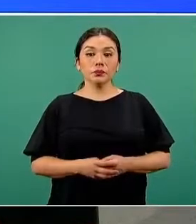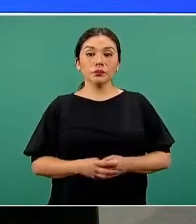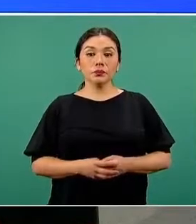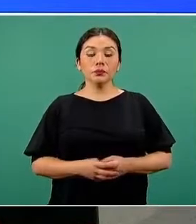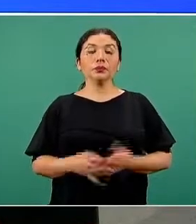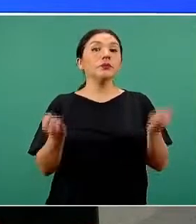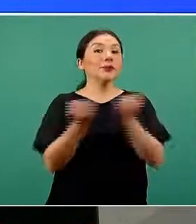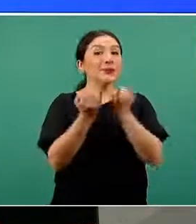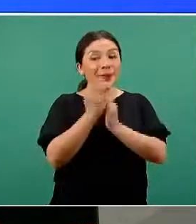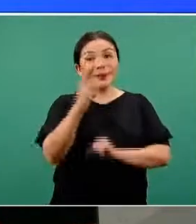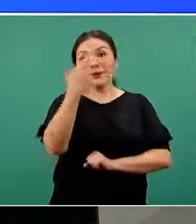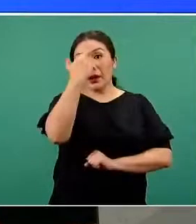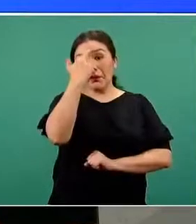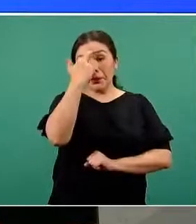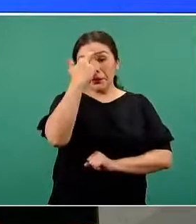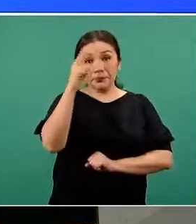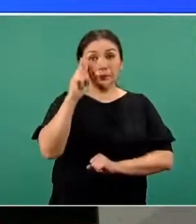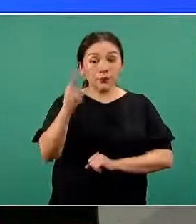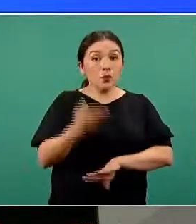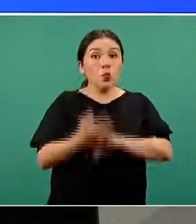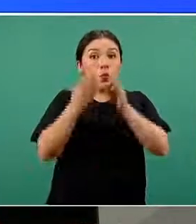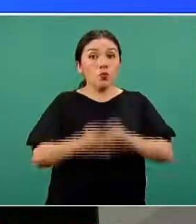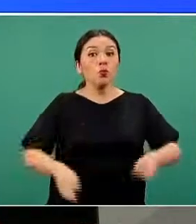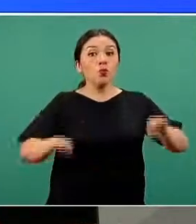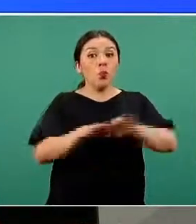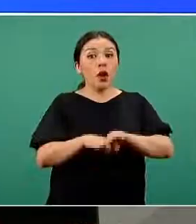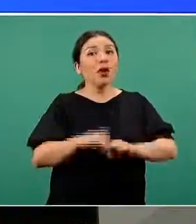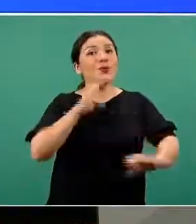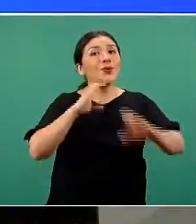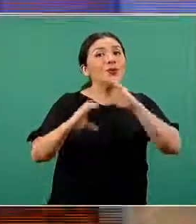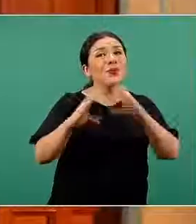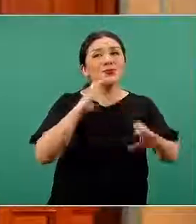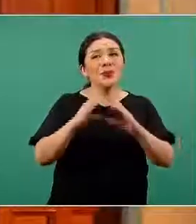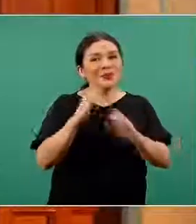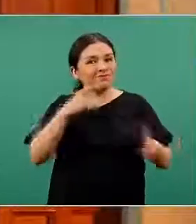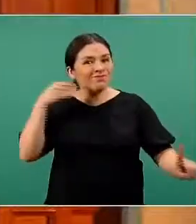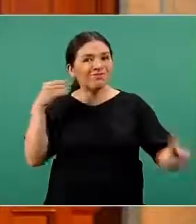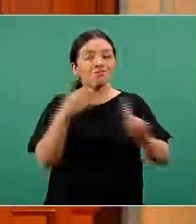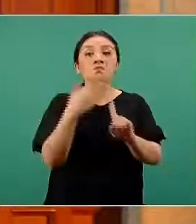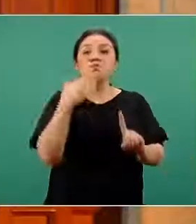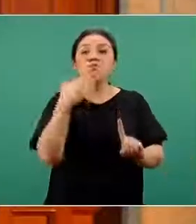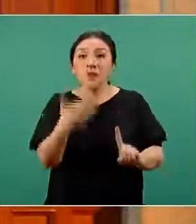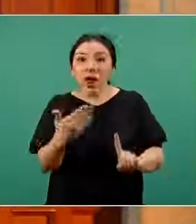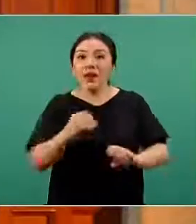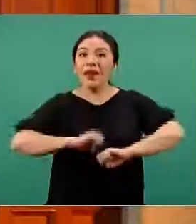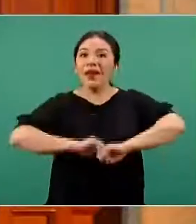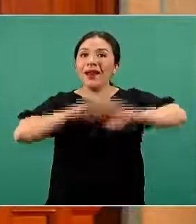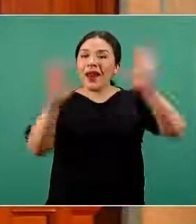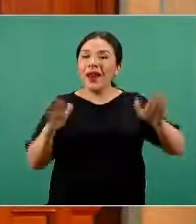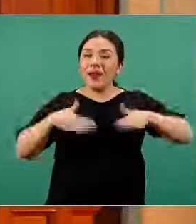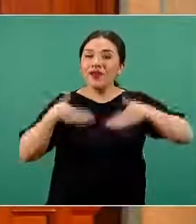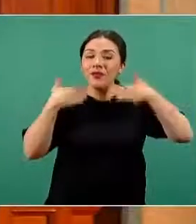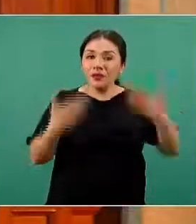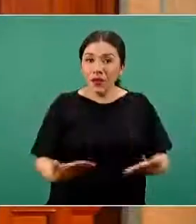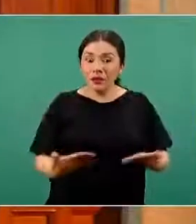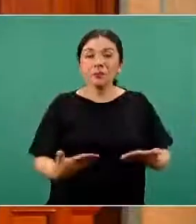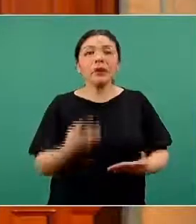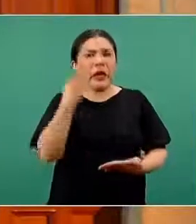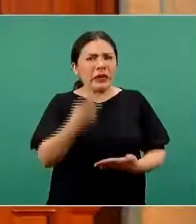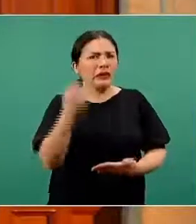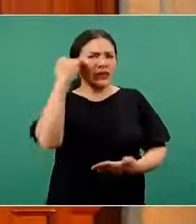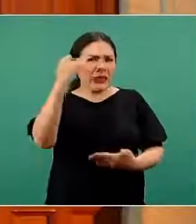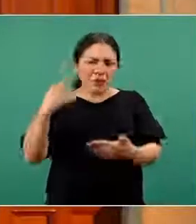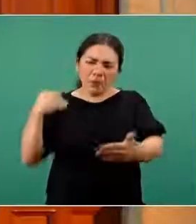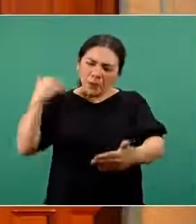Y recordemos, es muy importante tener una comunicación directa, una comunicación confiable. Durante todo